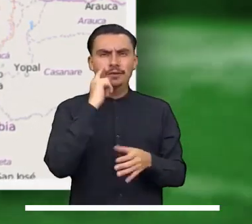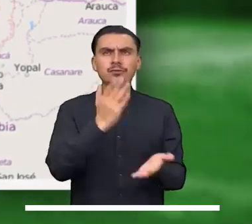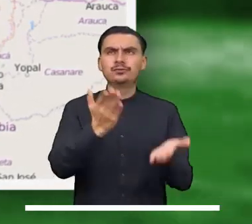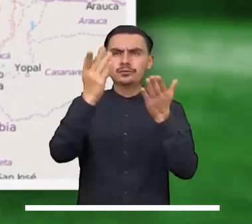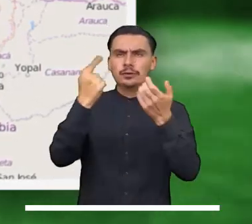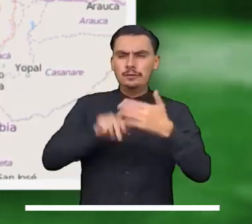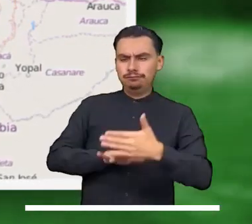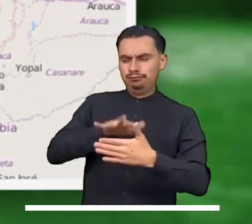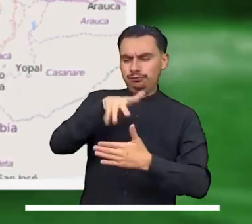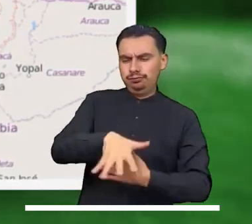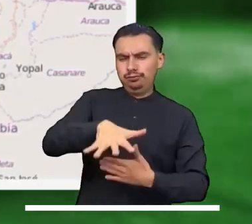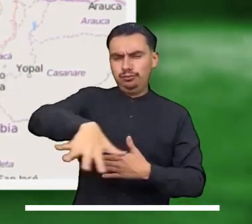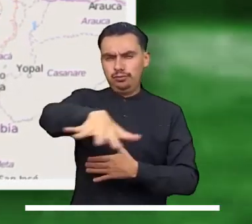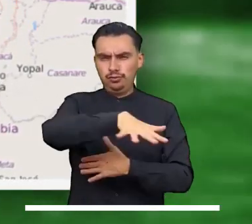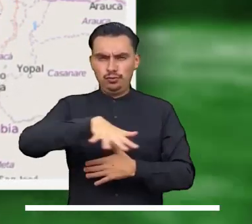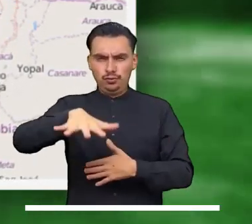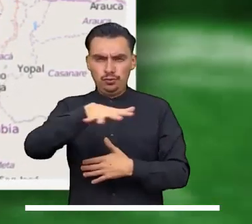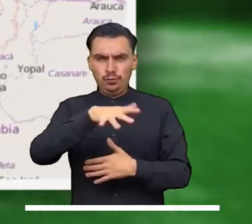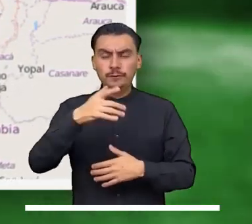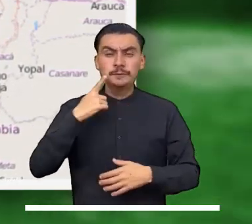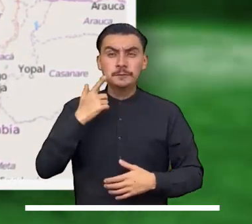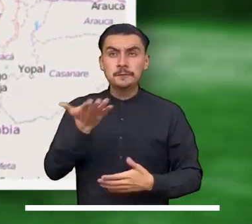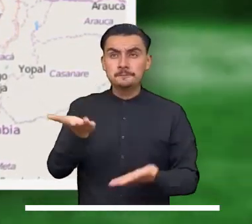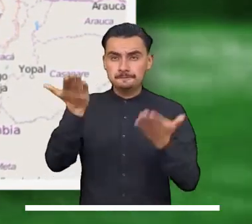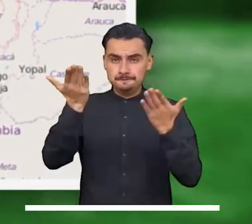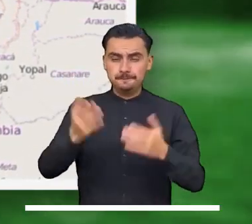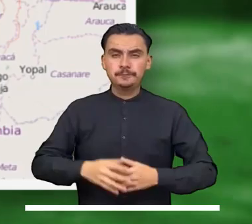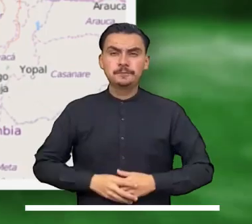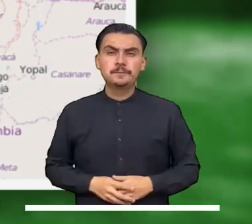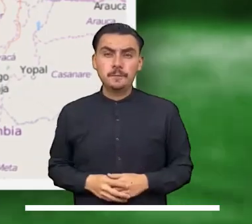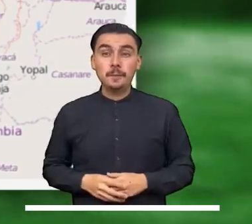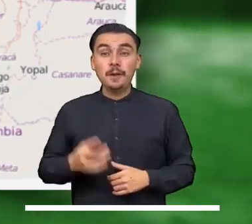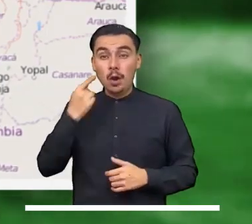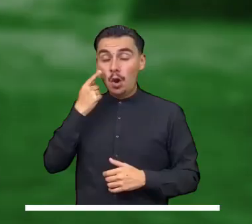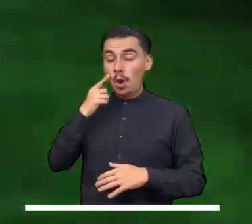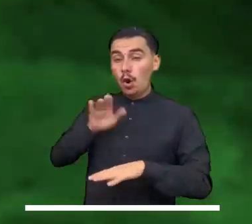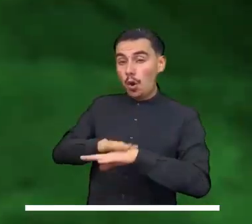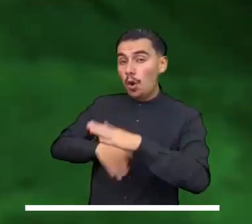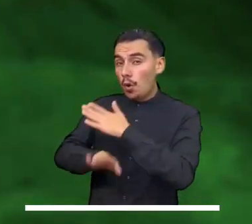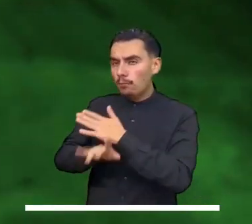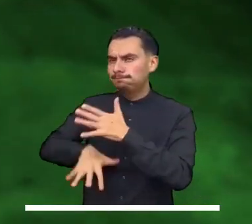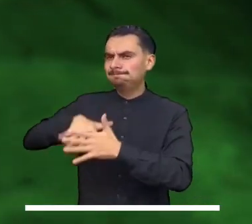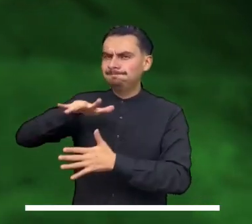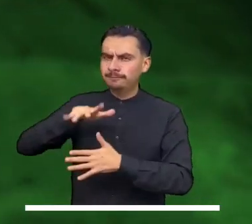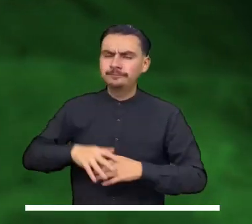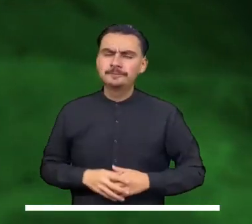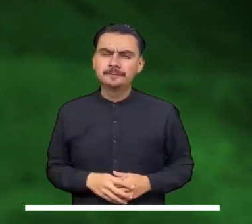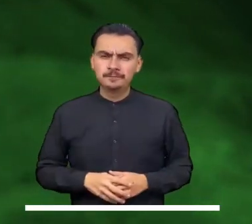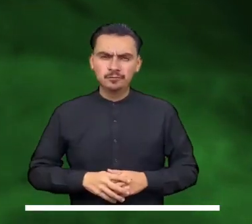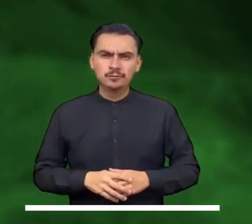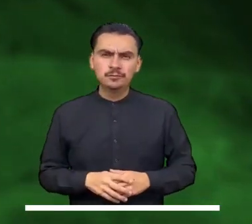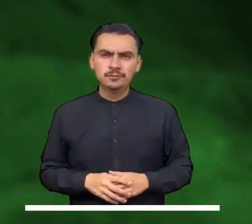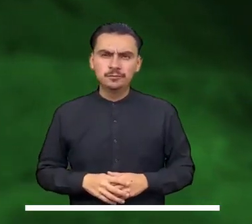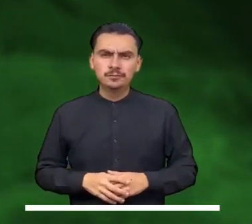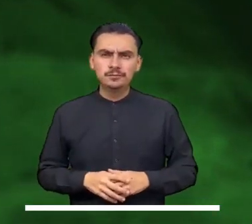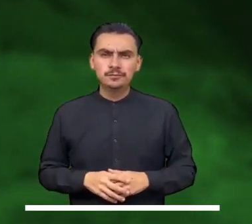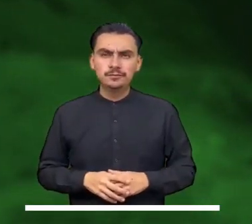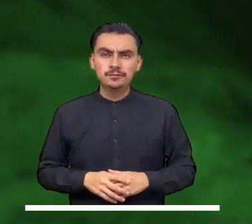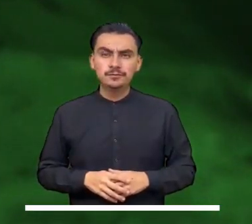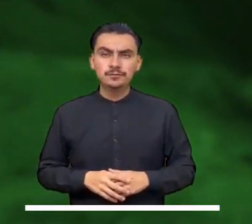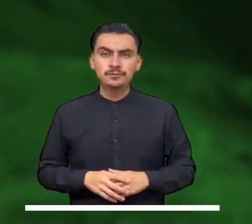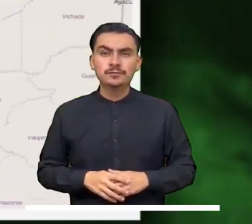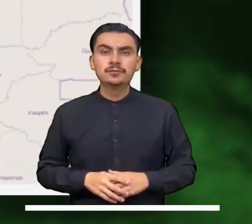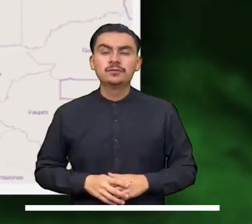El Retiro por la creciente registrada en el río Tigüí. En los municipios de El Bagre y Zaragoza persisten las inundaciones.